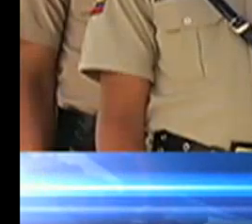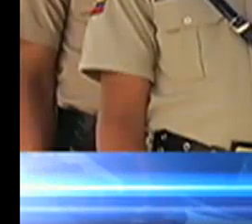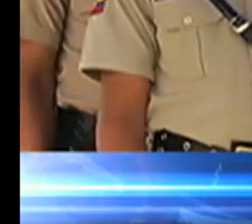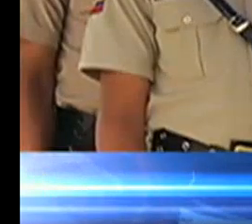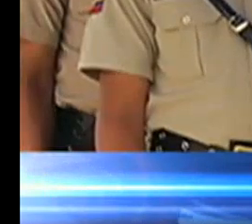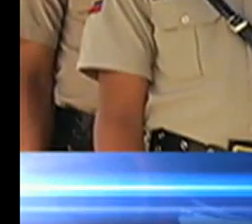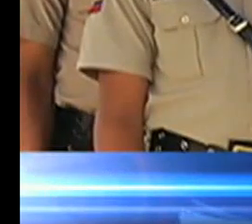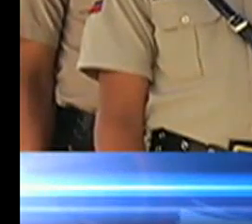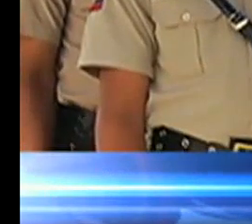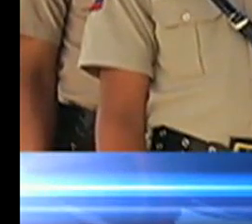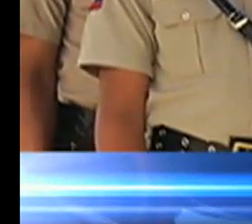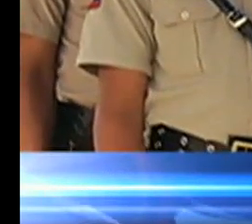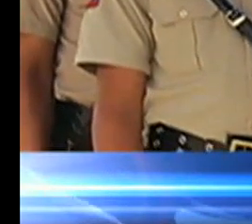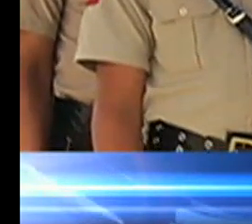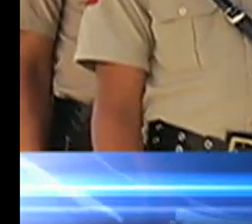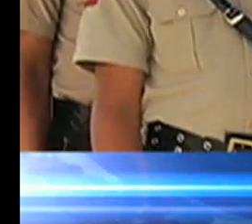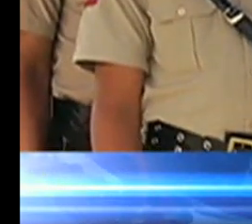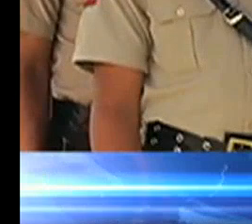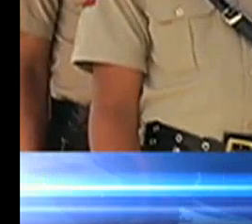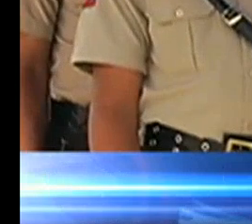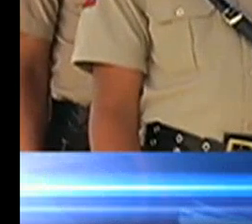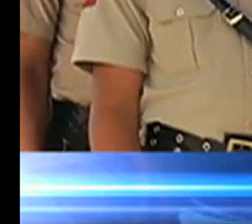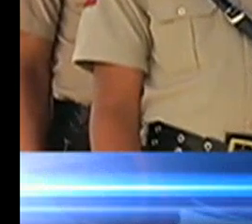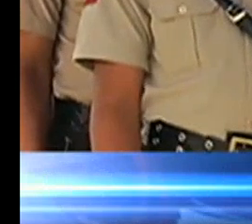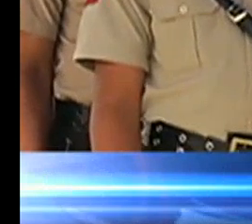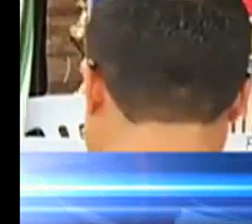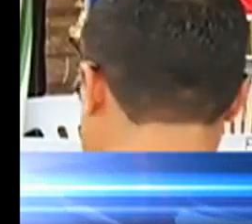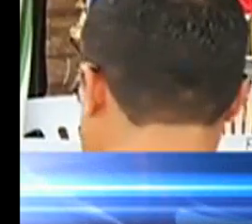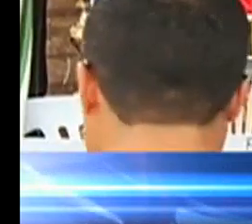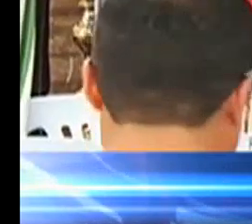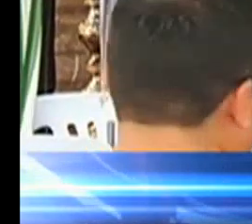filas de la fuerza pública por esta enfermedad.